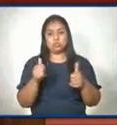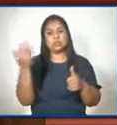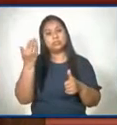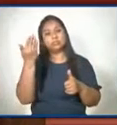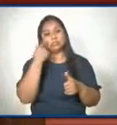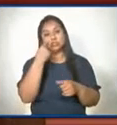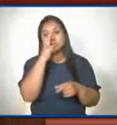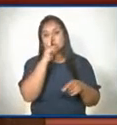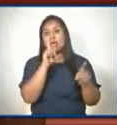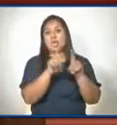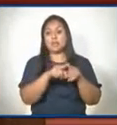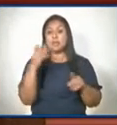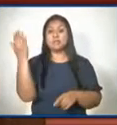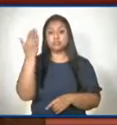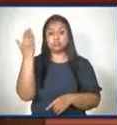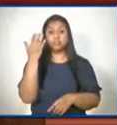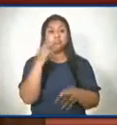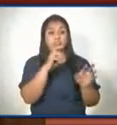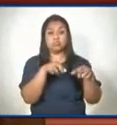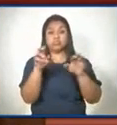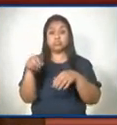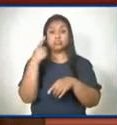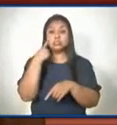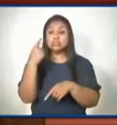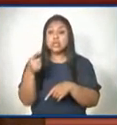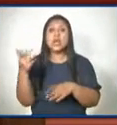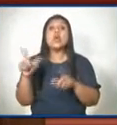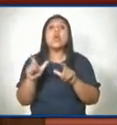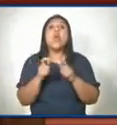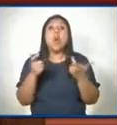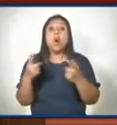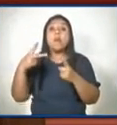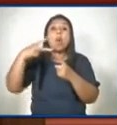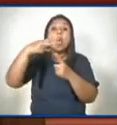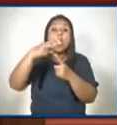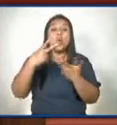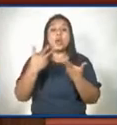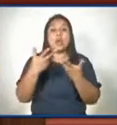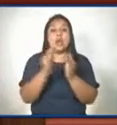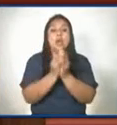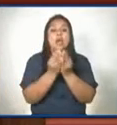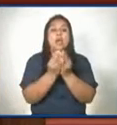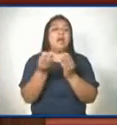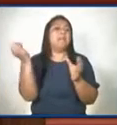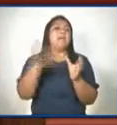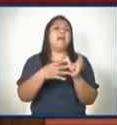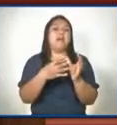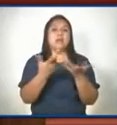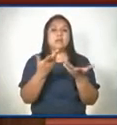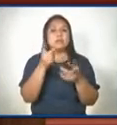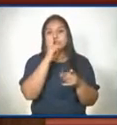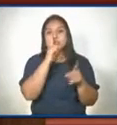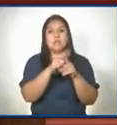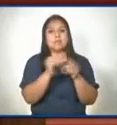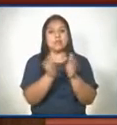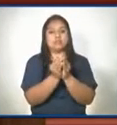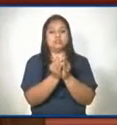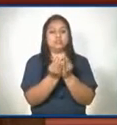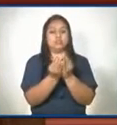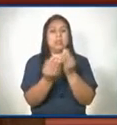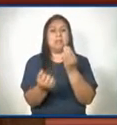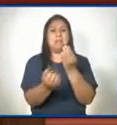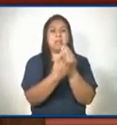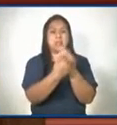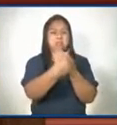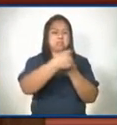capacitar, digamos, a las personas en ese corte, que la fruta no se golpee, porque cuando se golpea aparece con esas